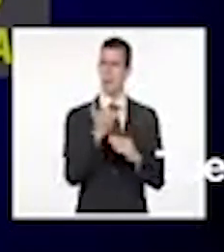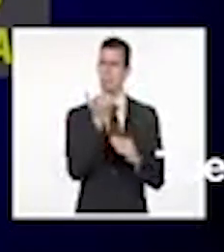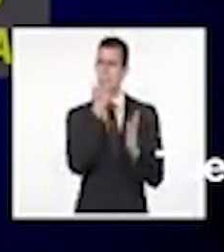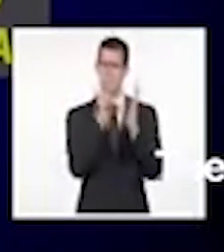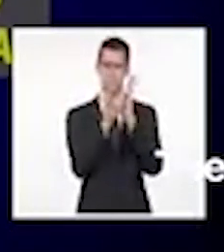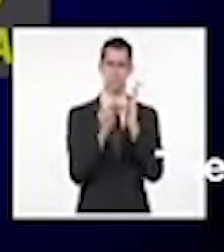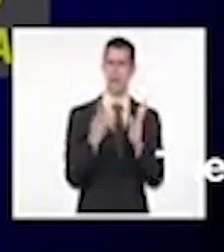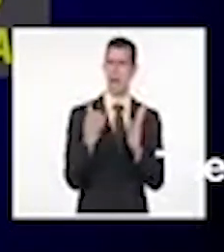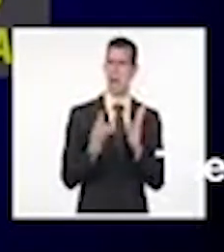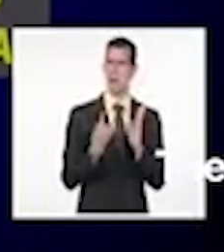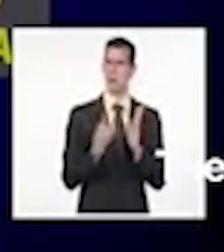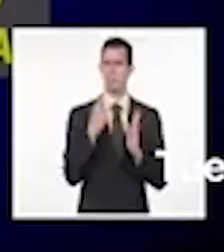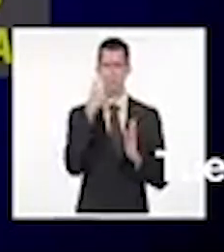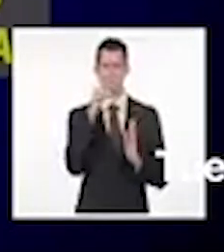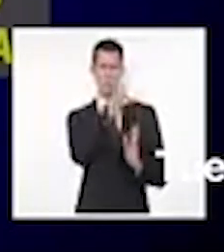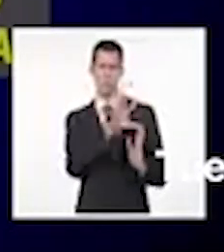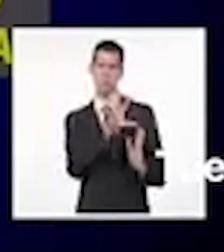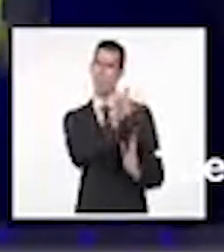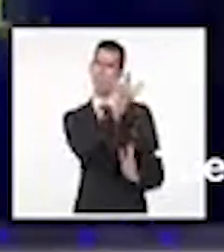en sangre,